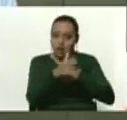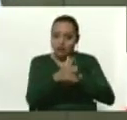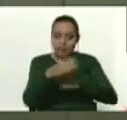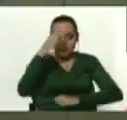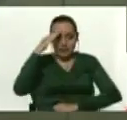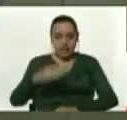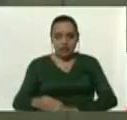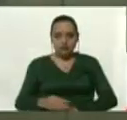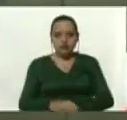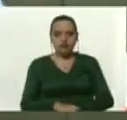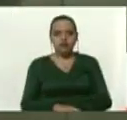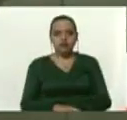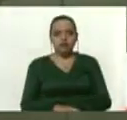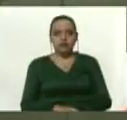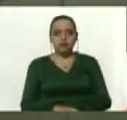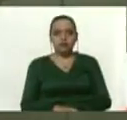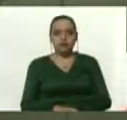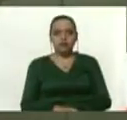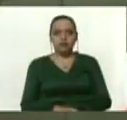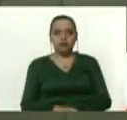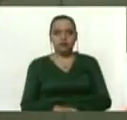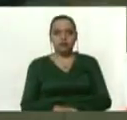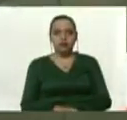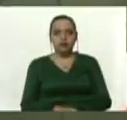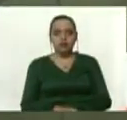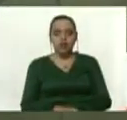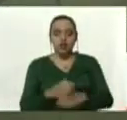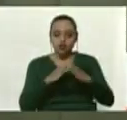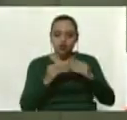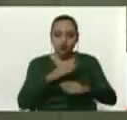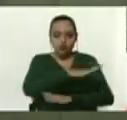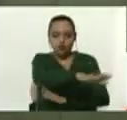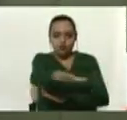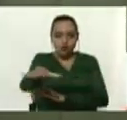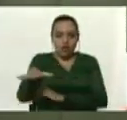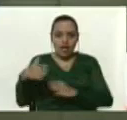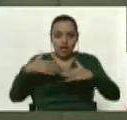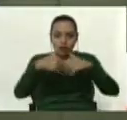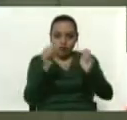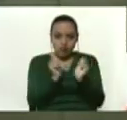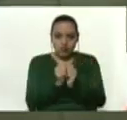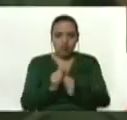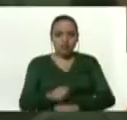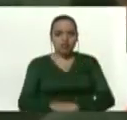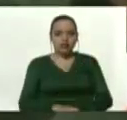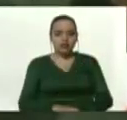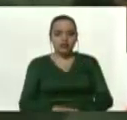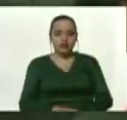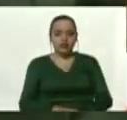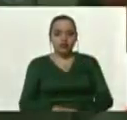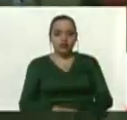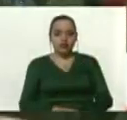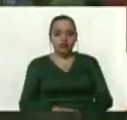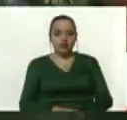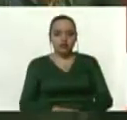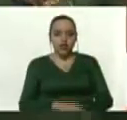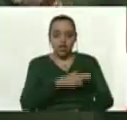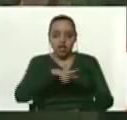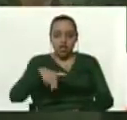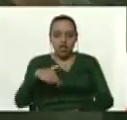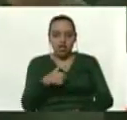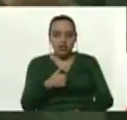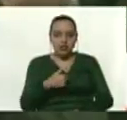militar. Y en todos estos campos de Barcelona, de Anzoátegui, de nuestra